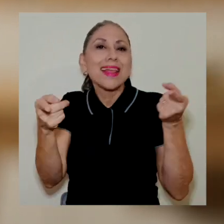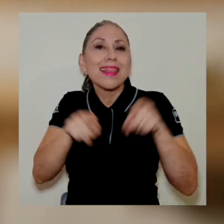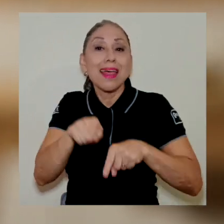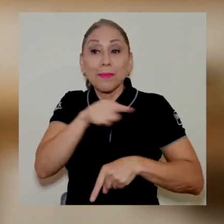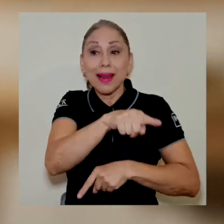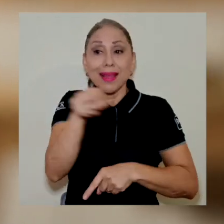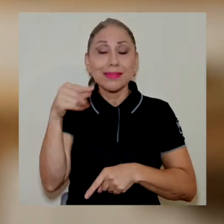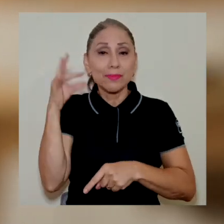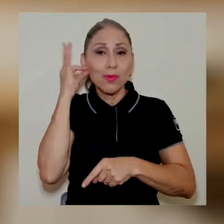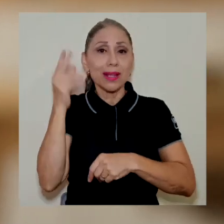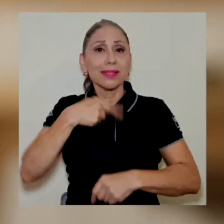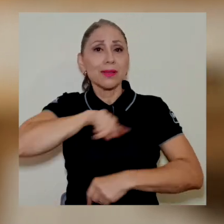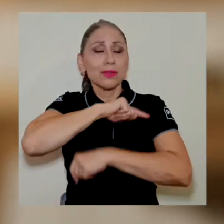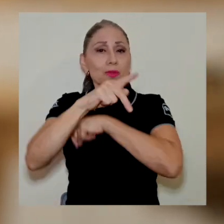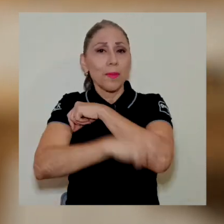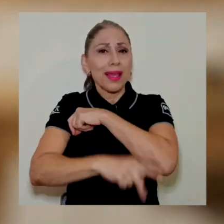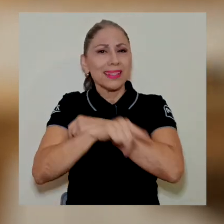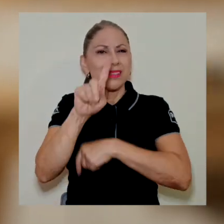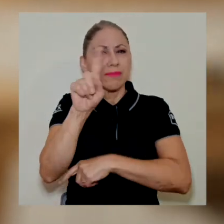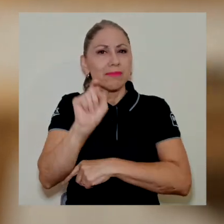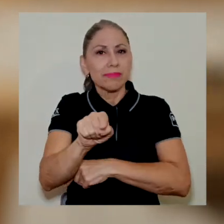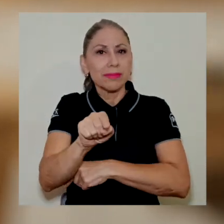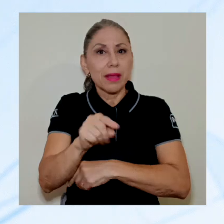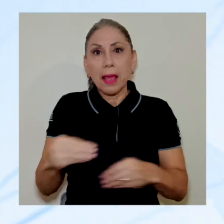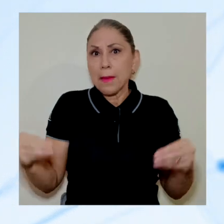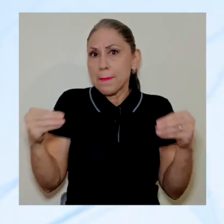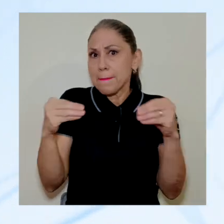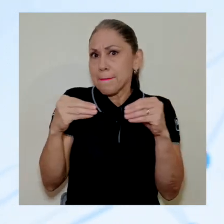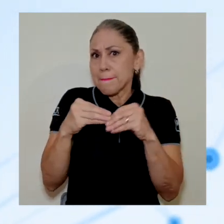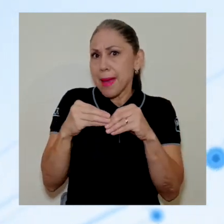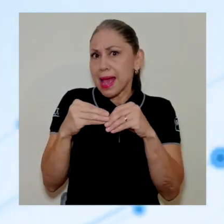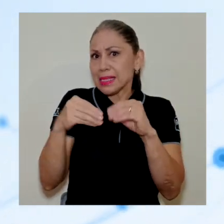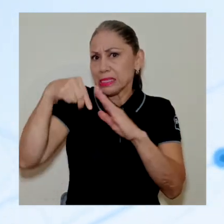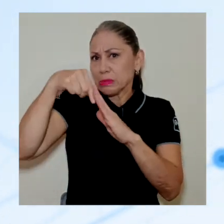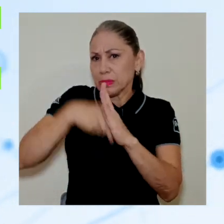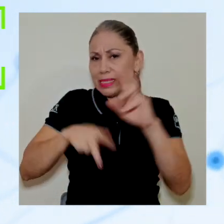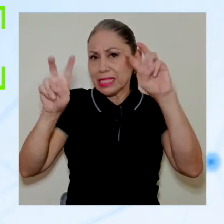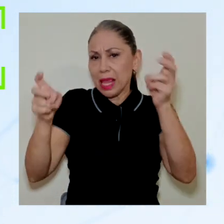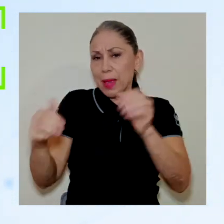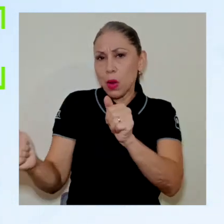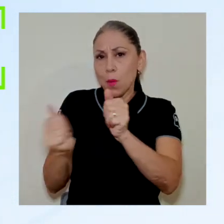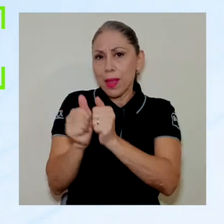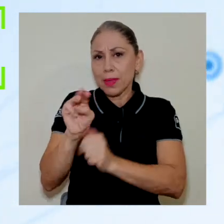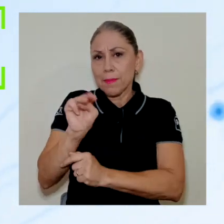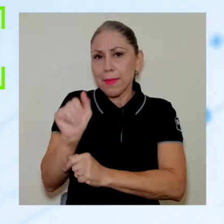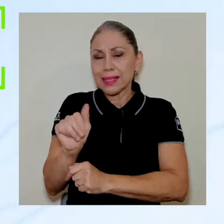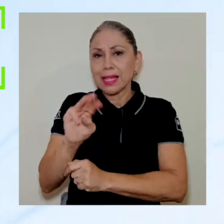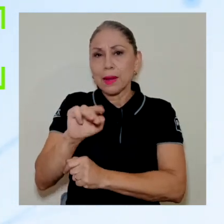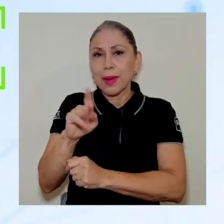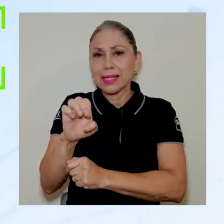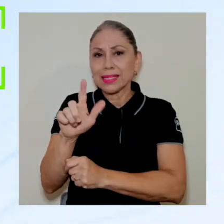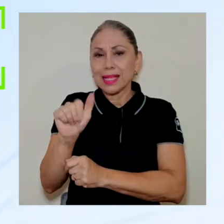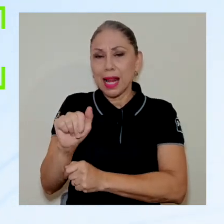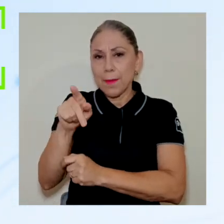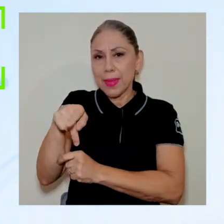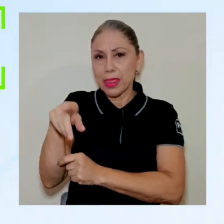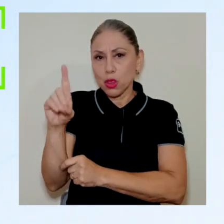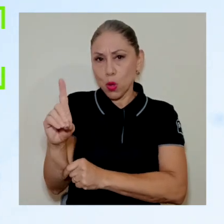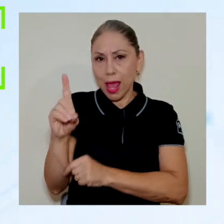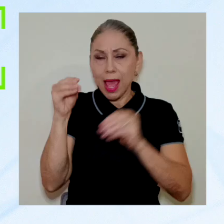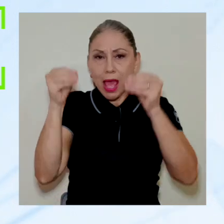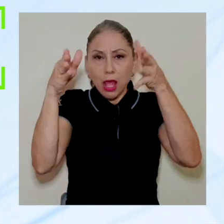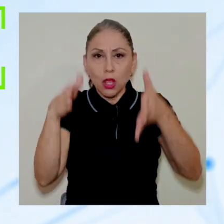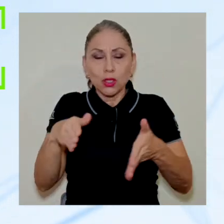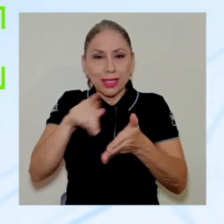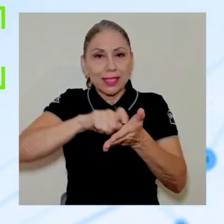nuestro país? Para ampliar más sobre este tema, nos acompaña la máster Marcela Piedra Durán, docente de